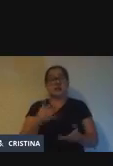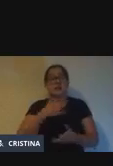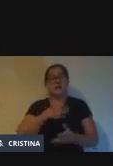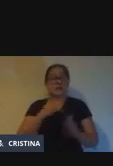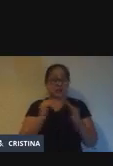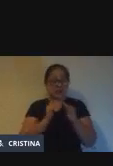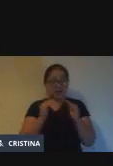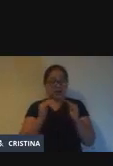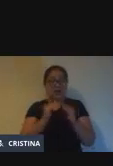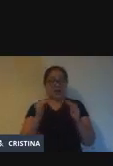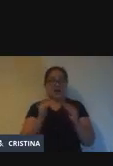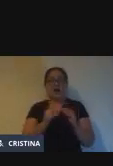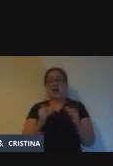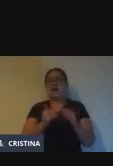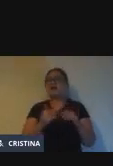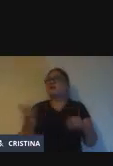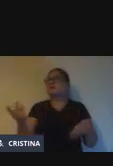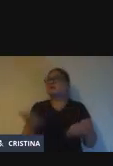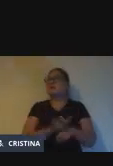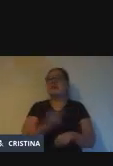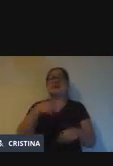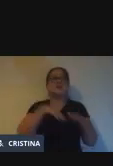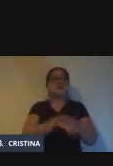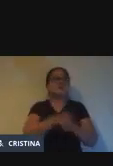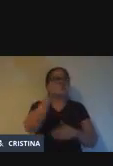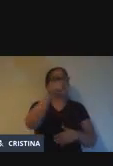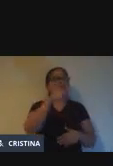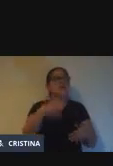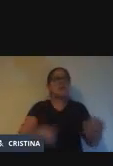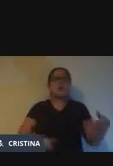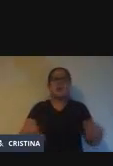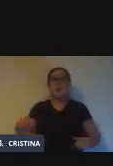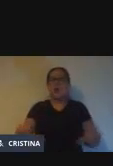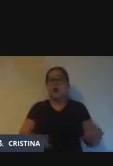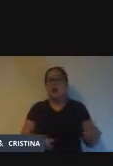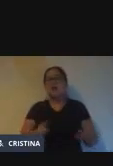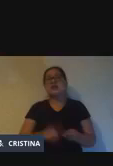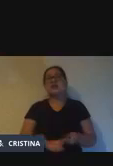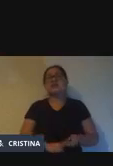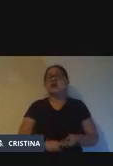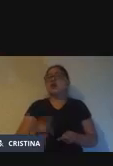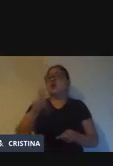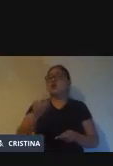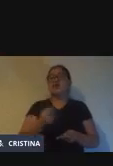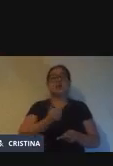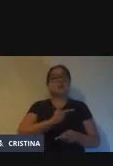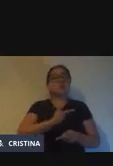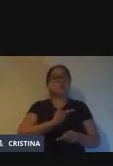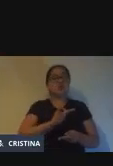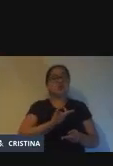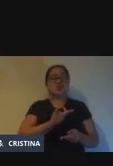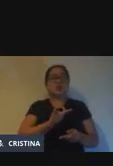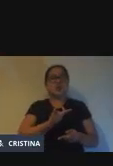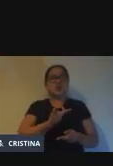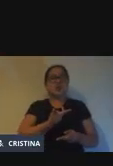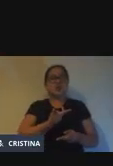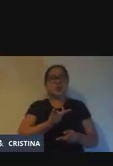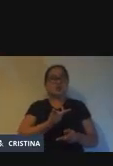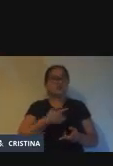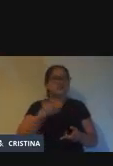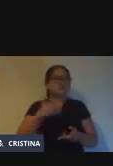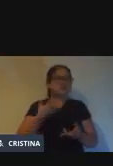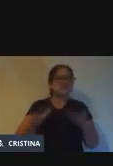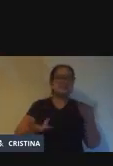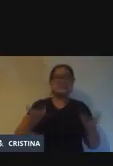empieza a haber una sensación como de que algo te pica, como que ya no estás a gusto. A veces puede ser una persona, puede ser